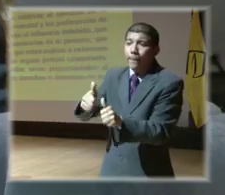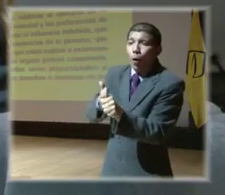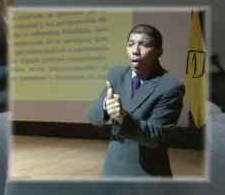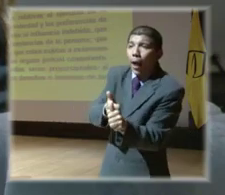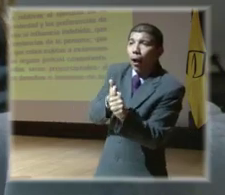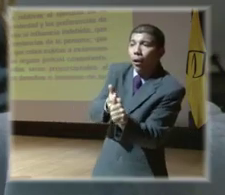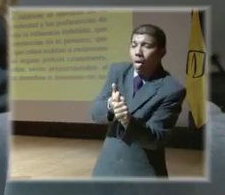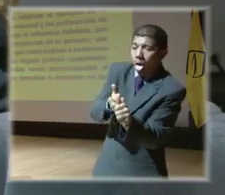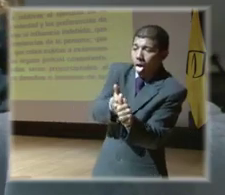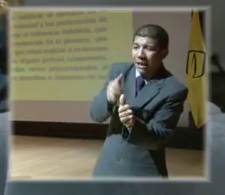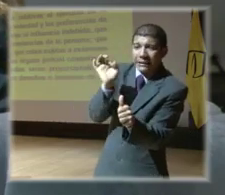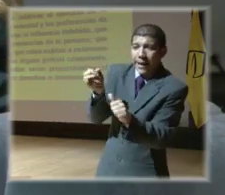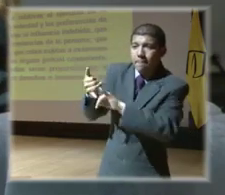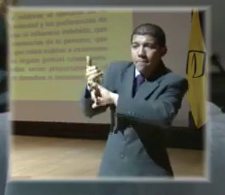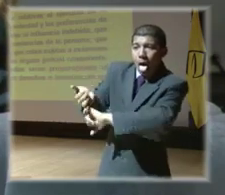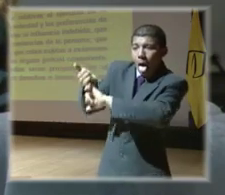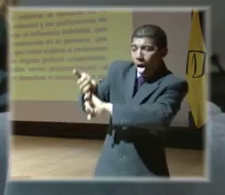pasando